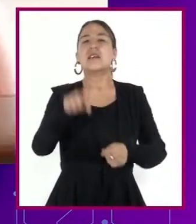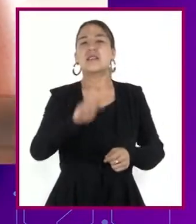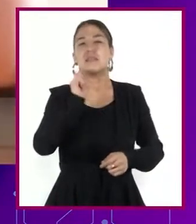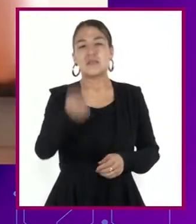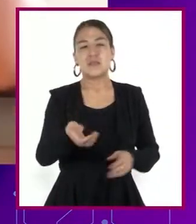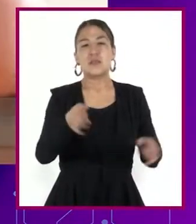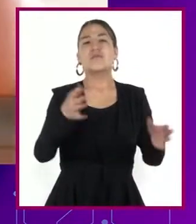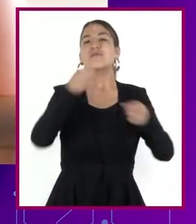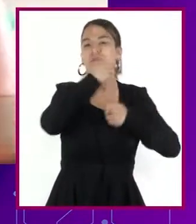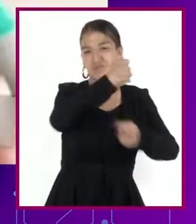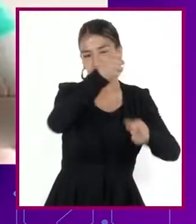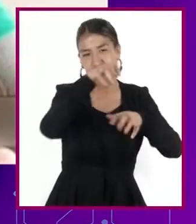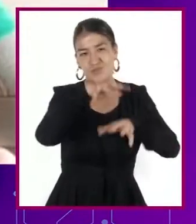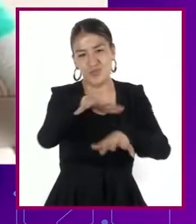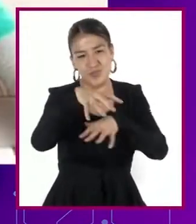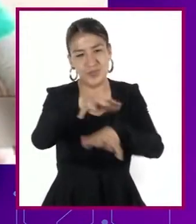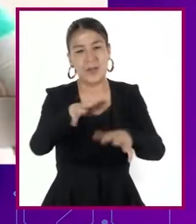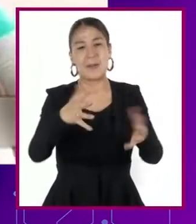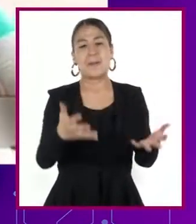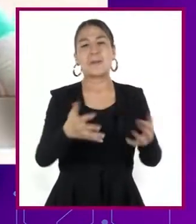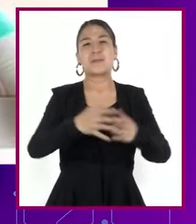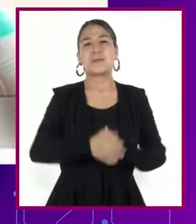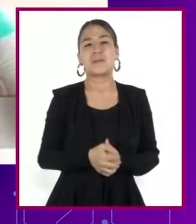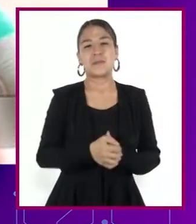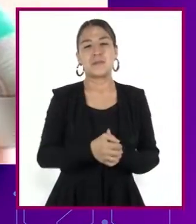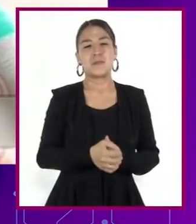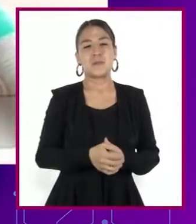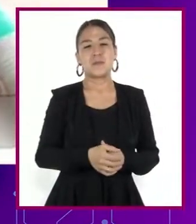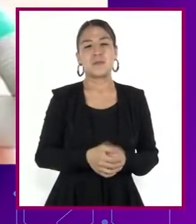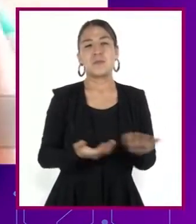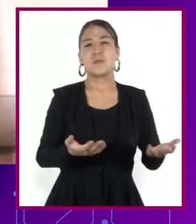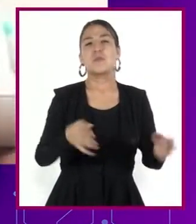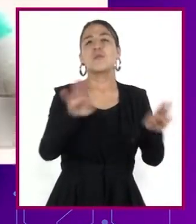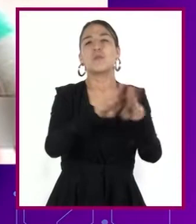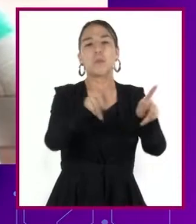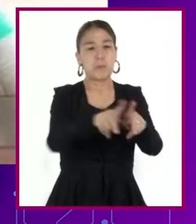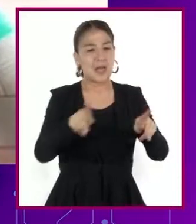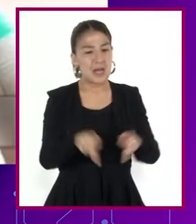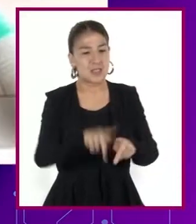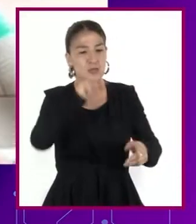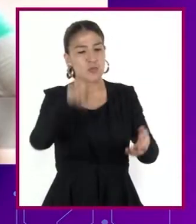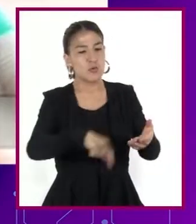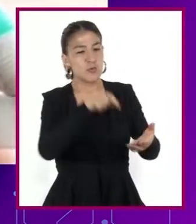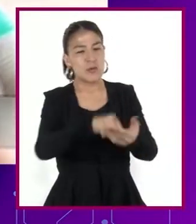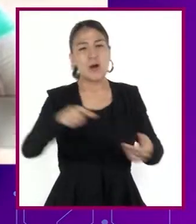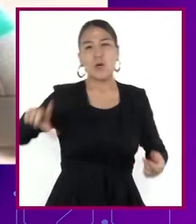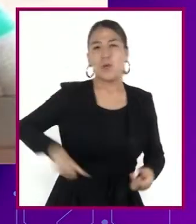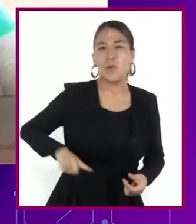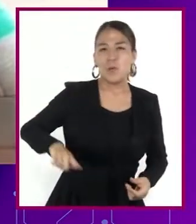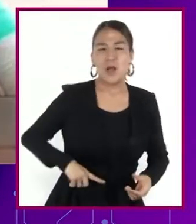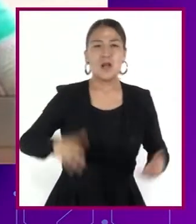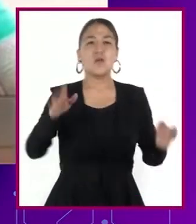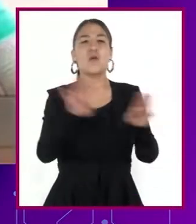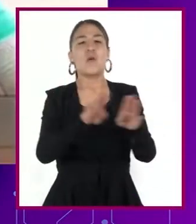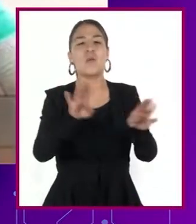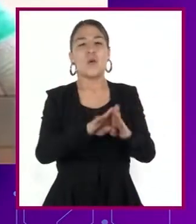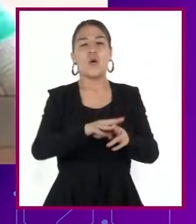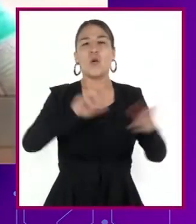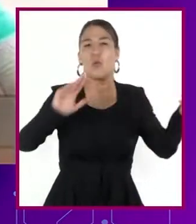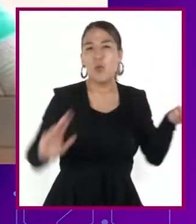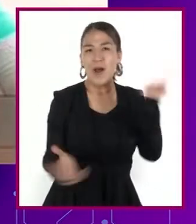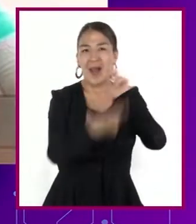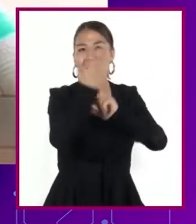de manifestaciones, a través de la toma de algún palacio de gobierno, a través de huelgas, a través de buscar